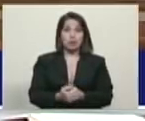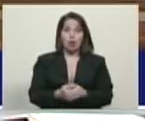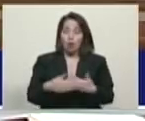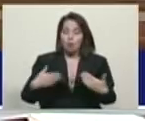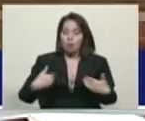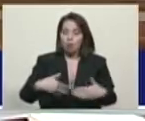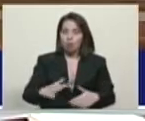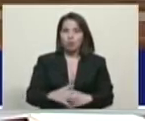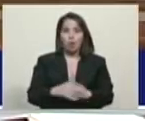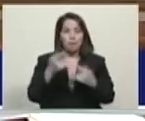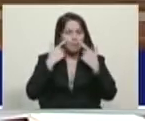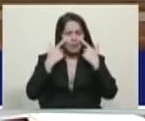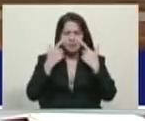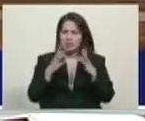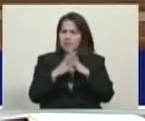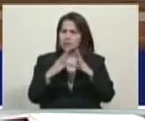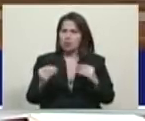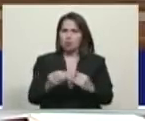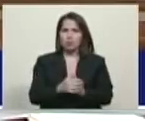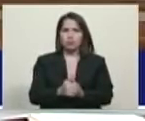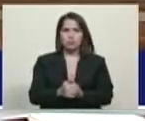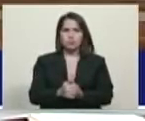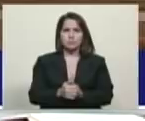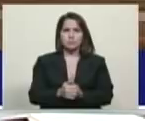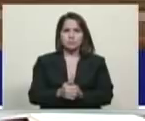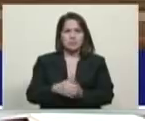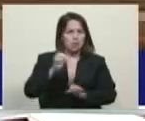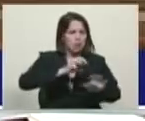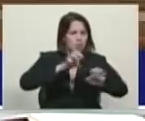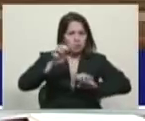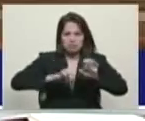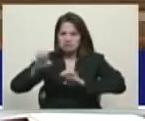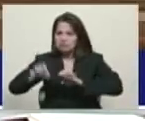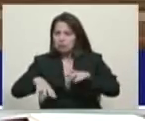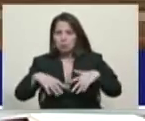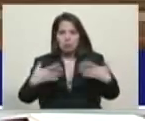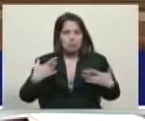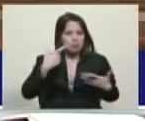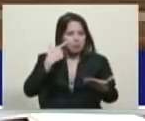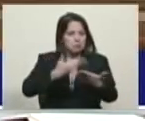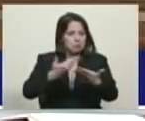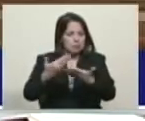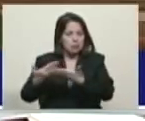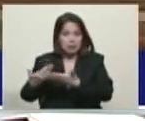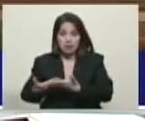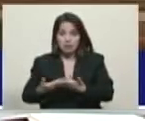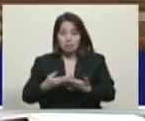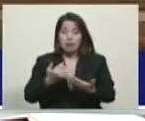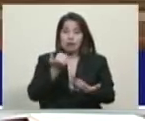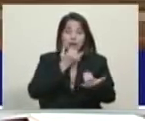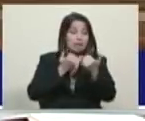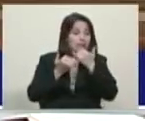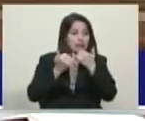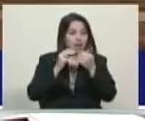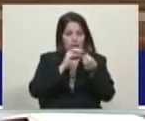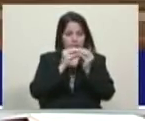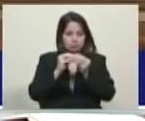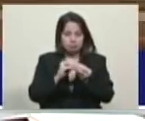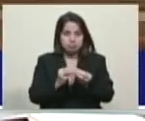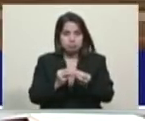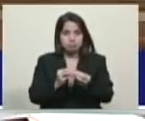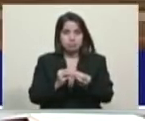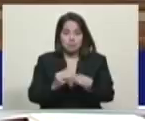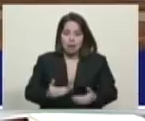pronto. Pendientes todos. Diagnóstico, evaluación, corrección, acción para